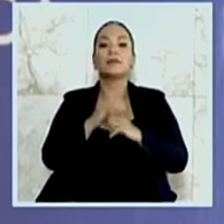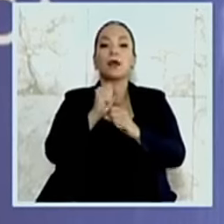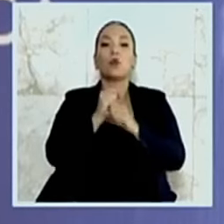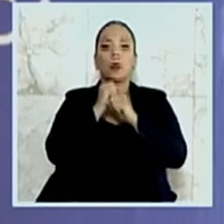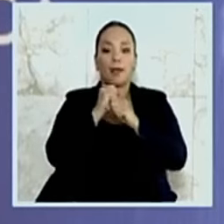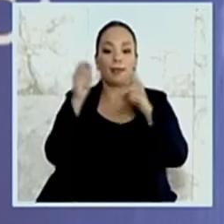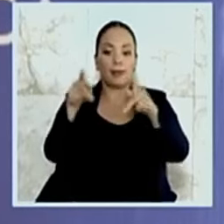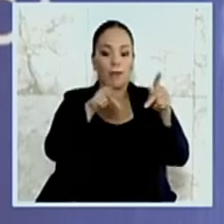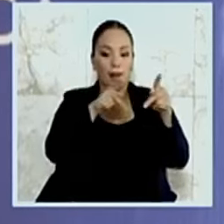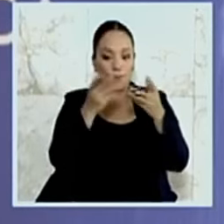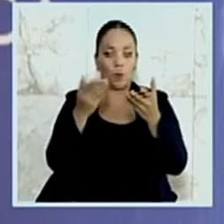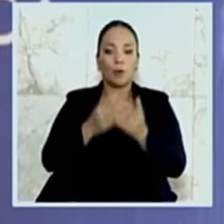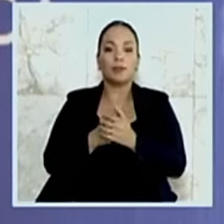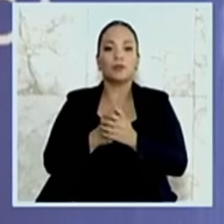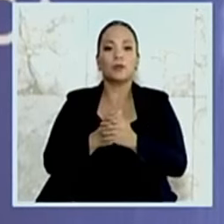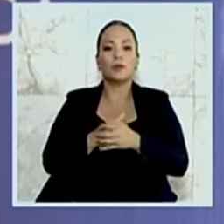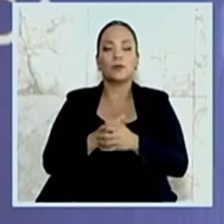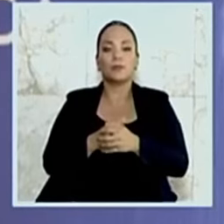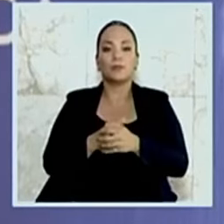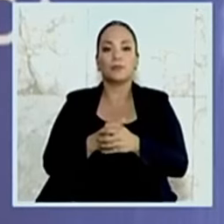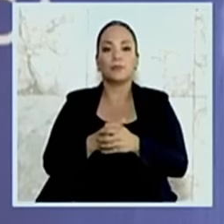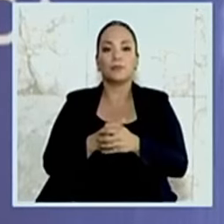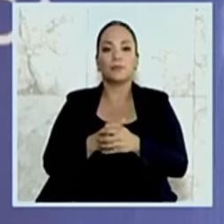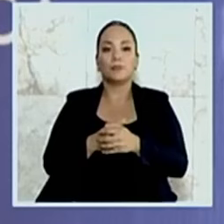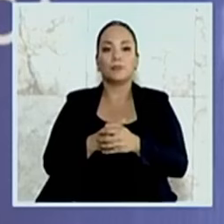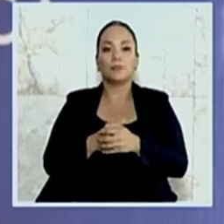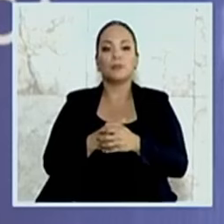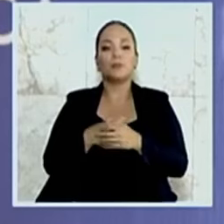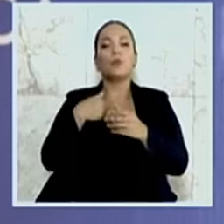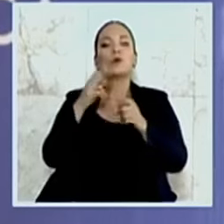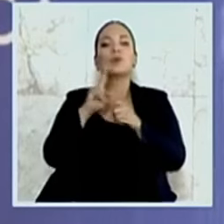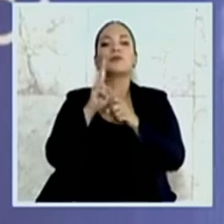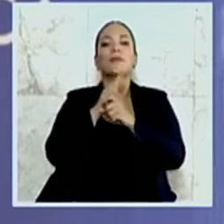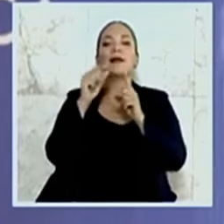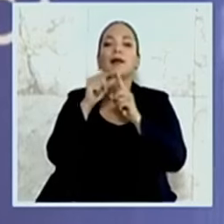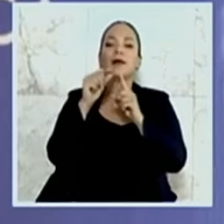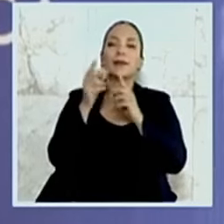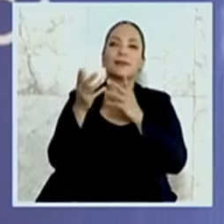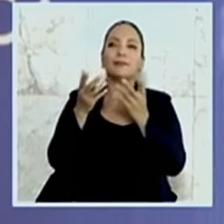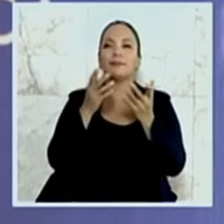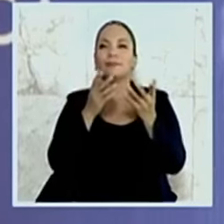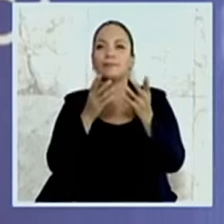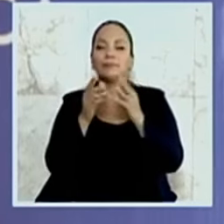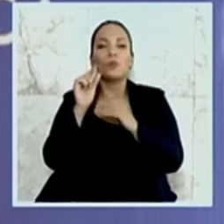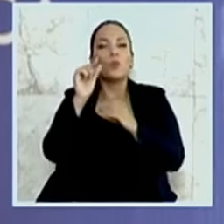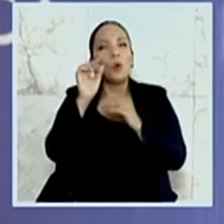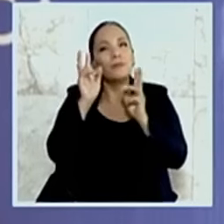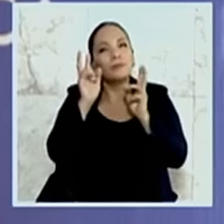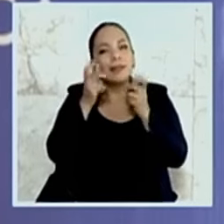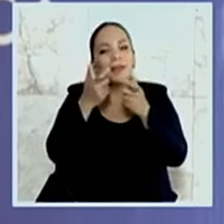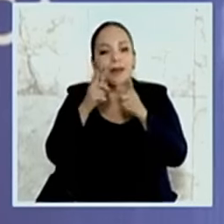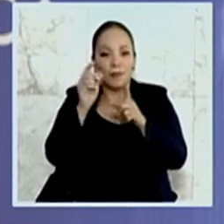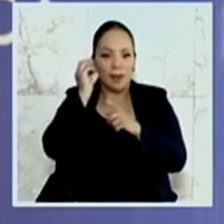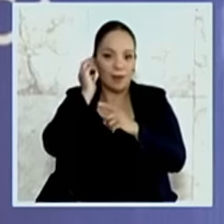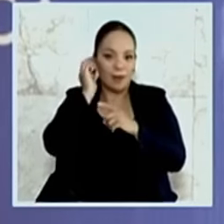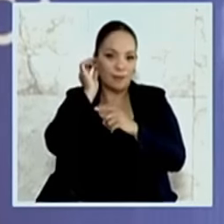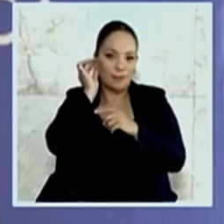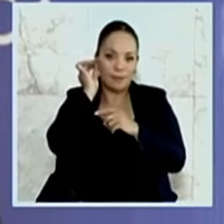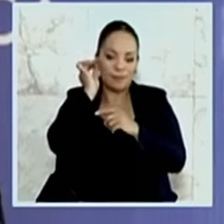Campos Valverde, ministro de Justicia y Paz. Señor presidente. Bueno, muy bien. Ustedes saben que la seguridad de la